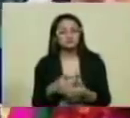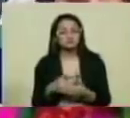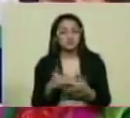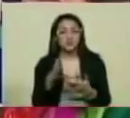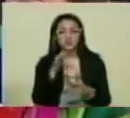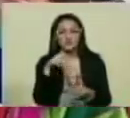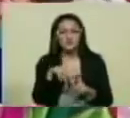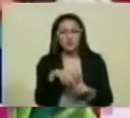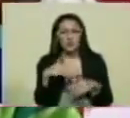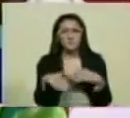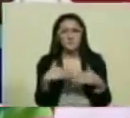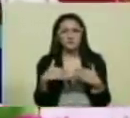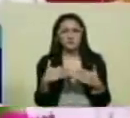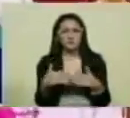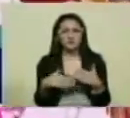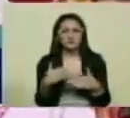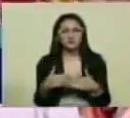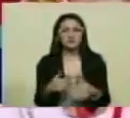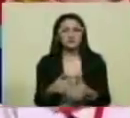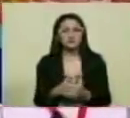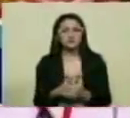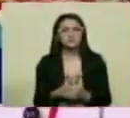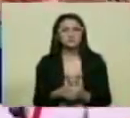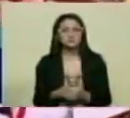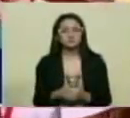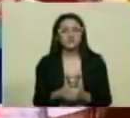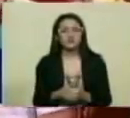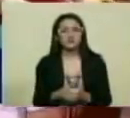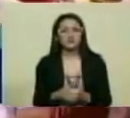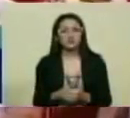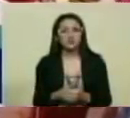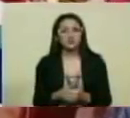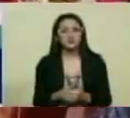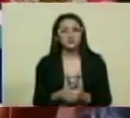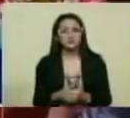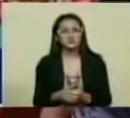exclusiones el proceso de globalización en el marco del diálogo de civilizaciones.